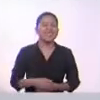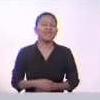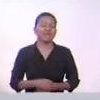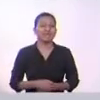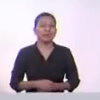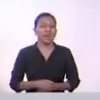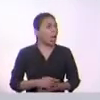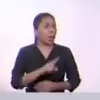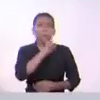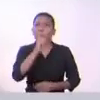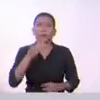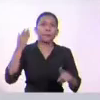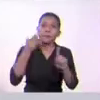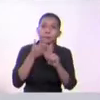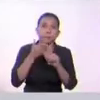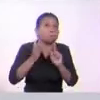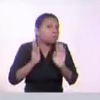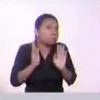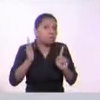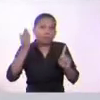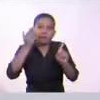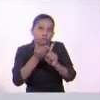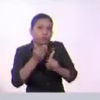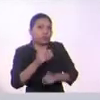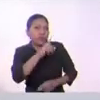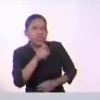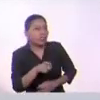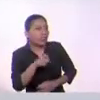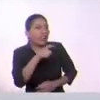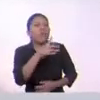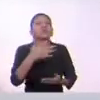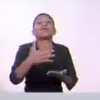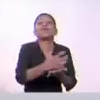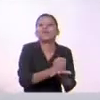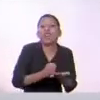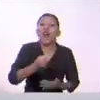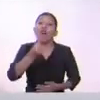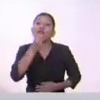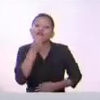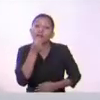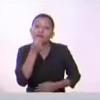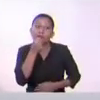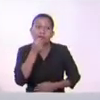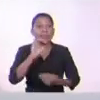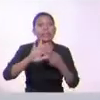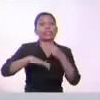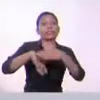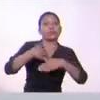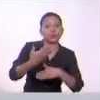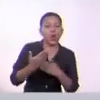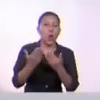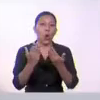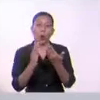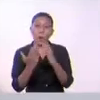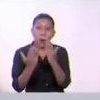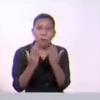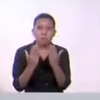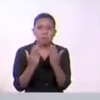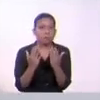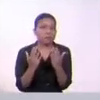muy puntuales, pues lo que se quiere es recolectar información para después contrastarla